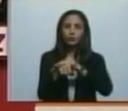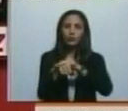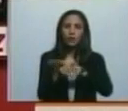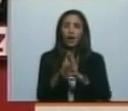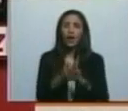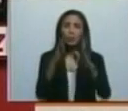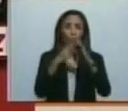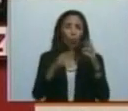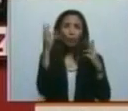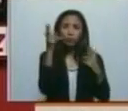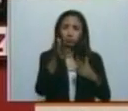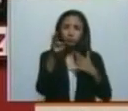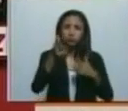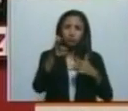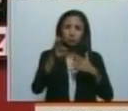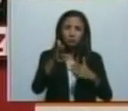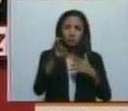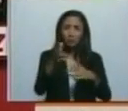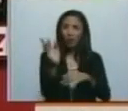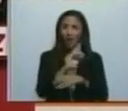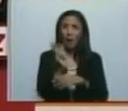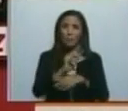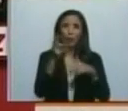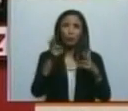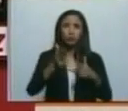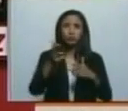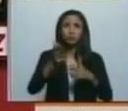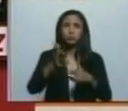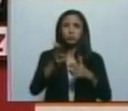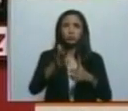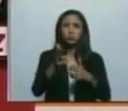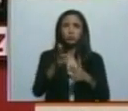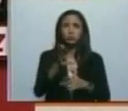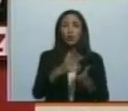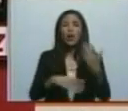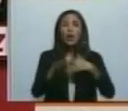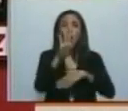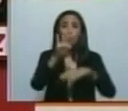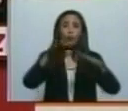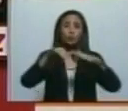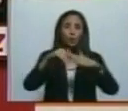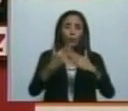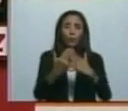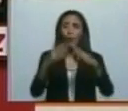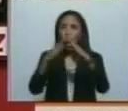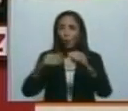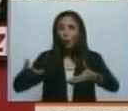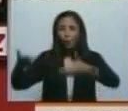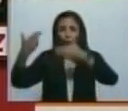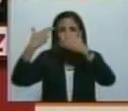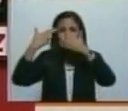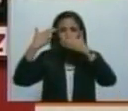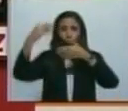plomo limpio a esa hora, a plomo limpio, por los terroristas que estaban adentro.